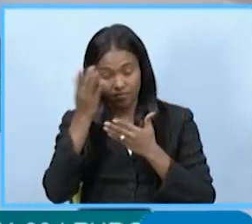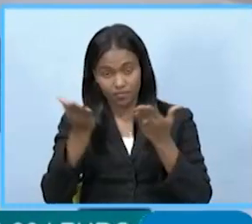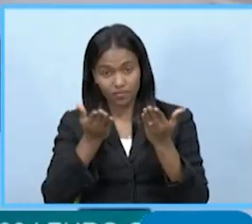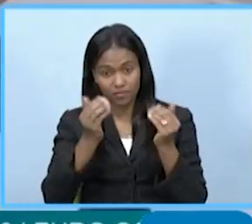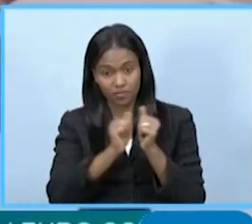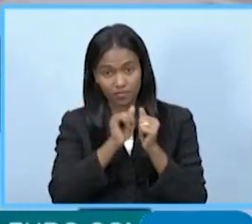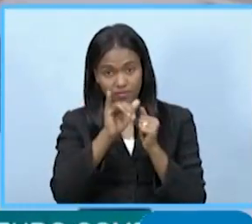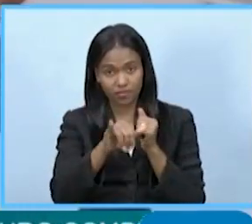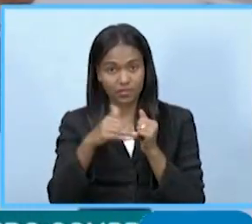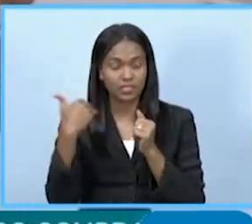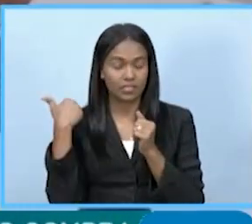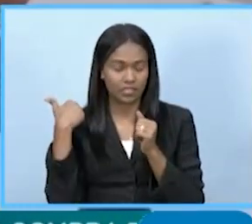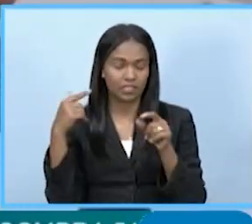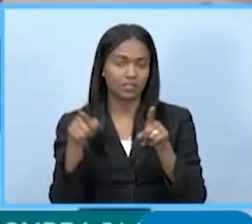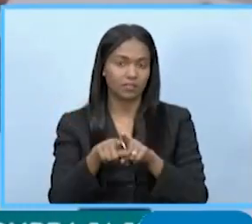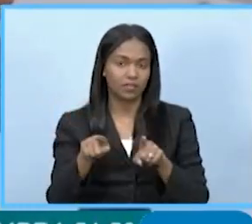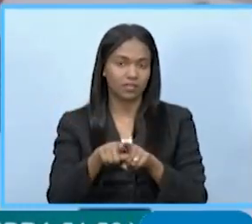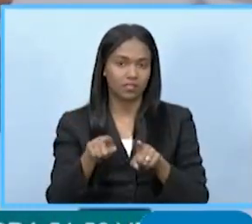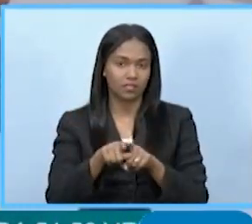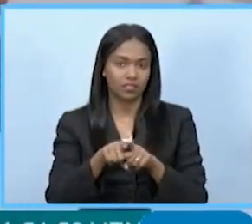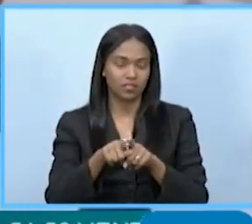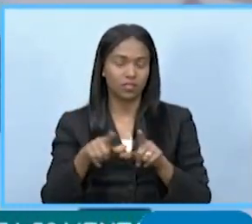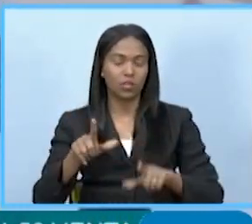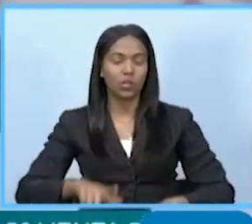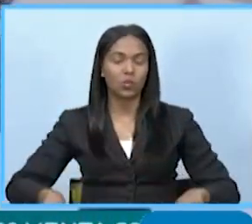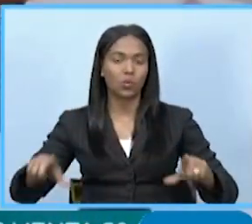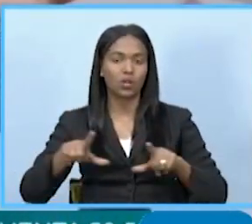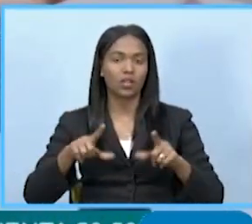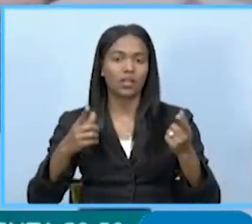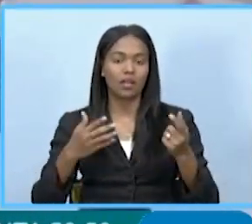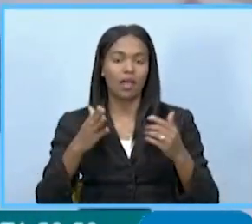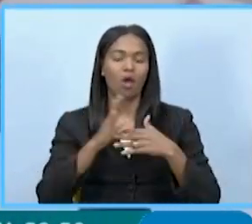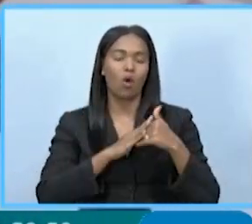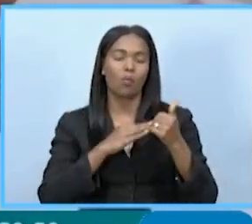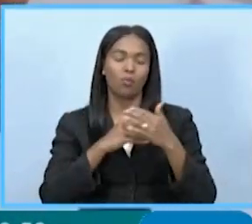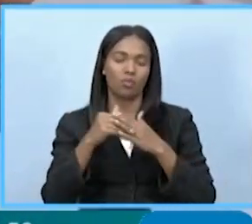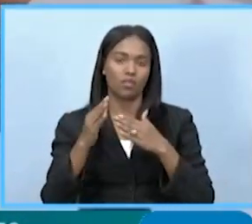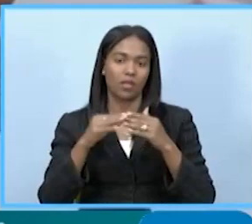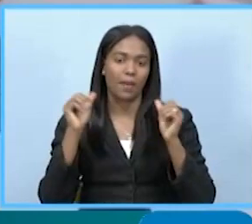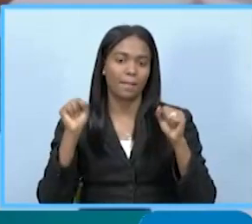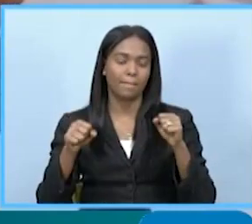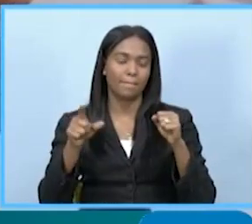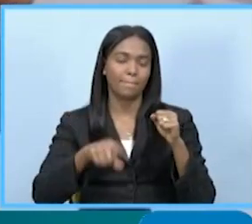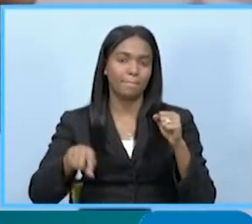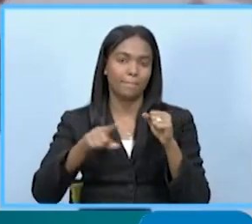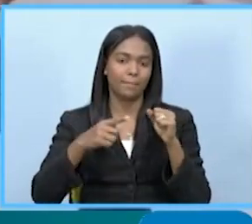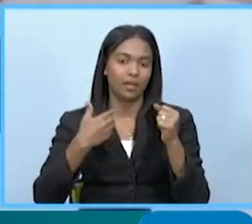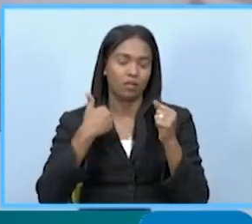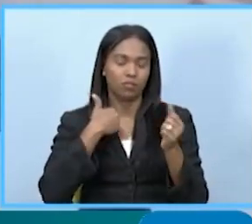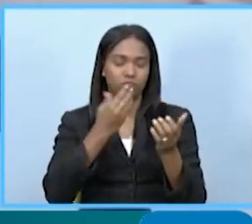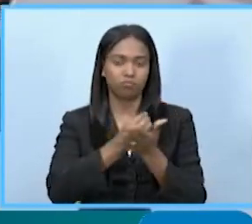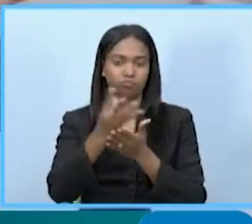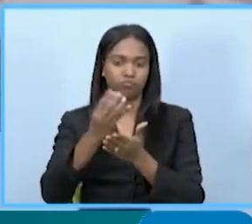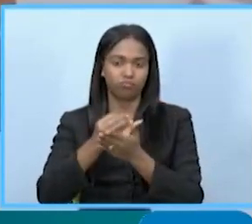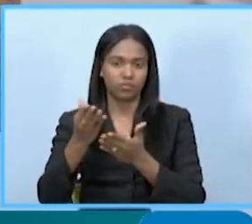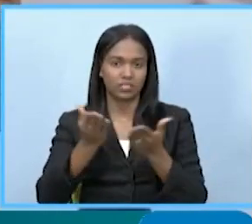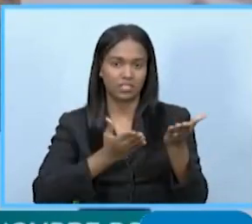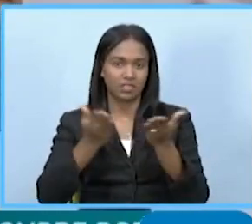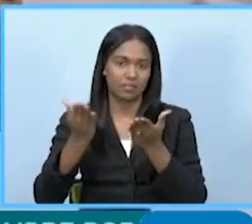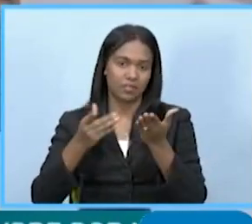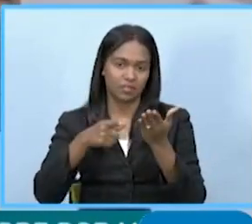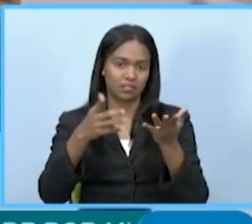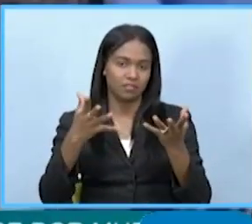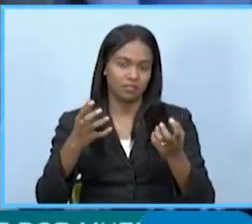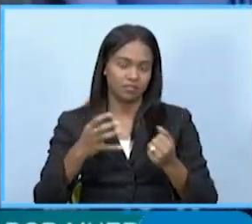servicio tengan también un lugar confortable donde puedan adquirir esos servicios que